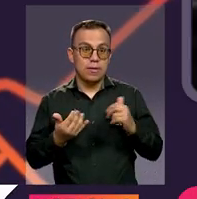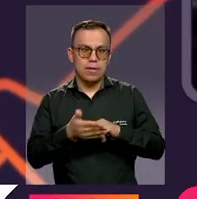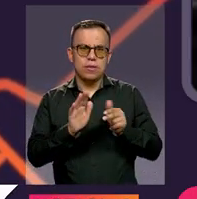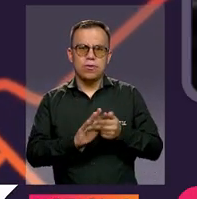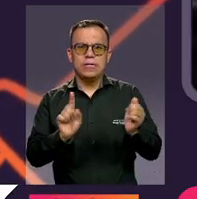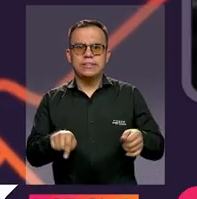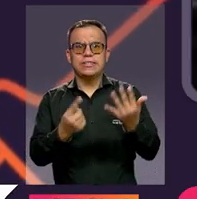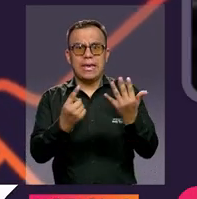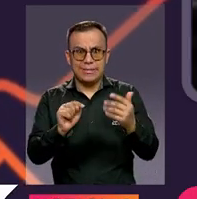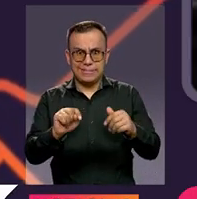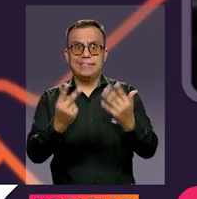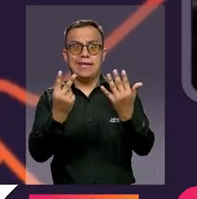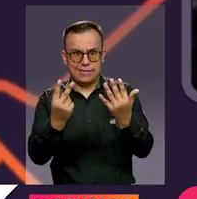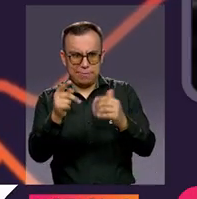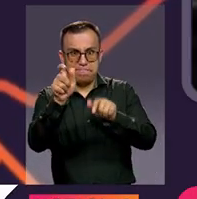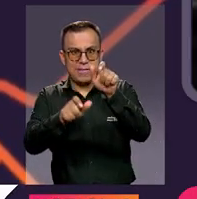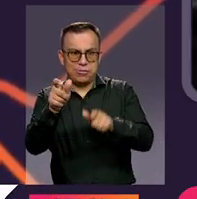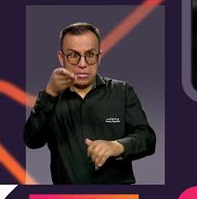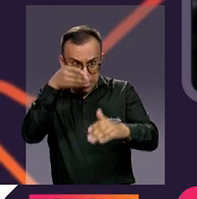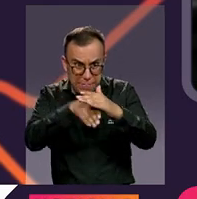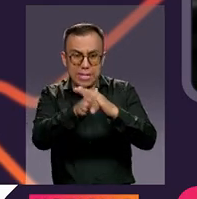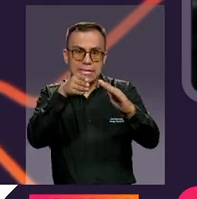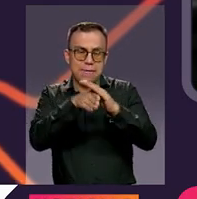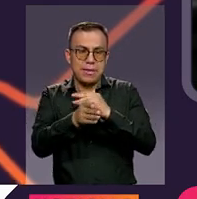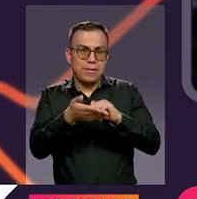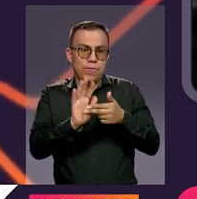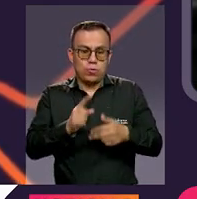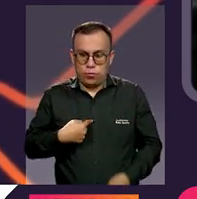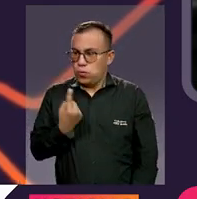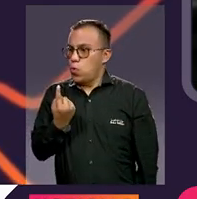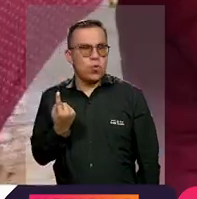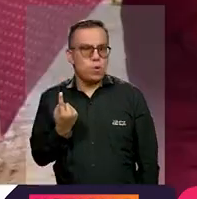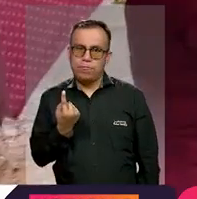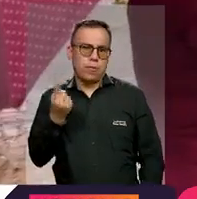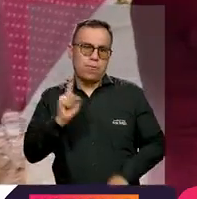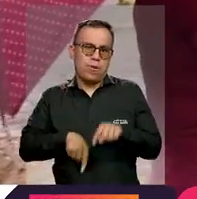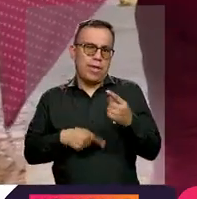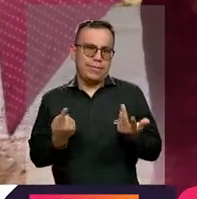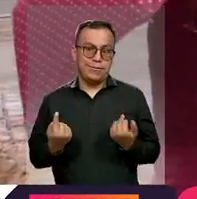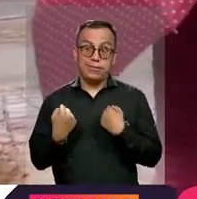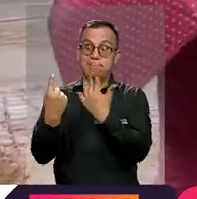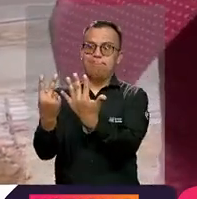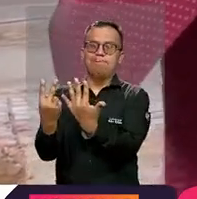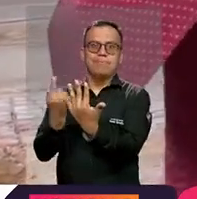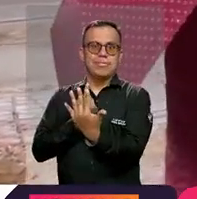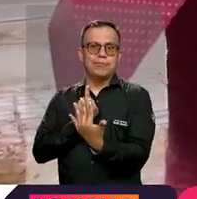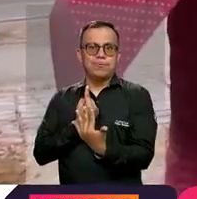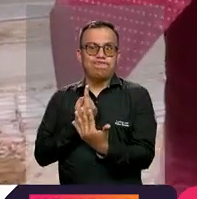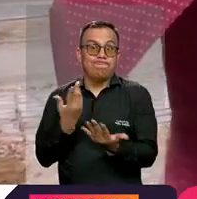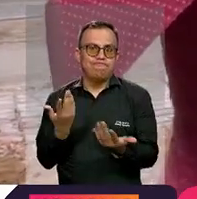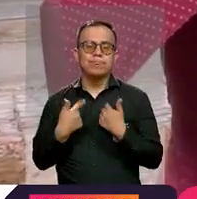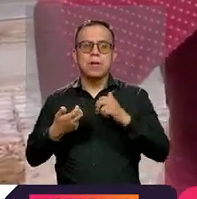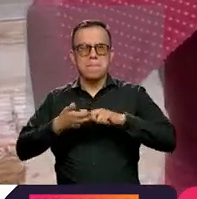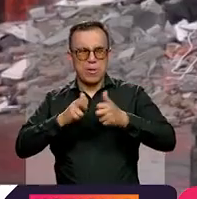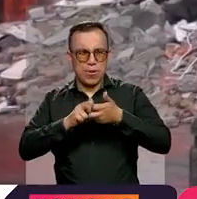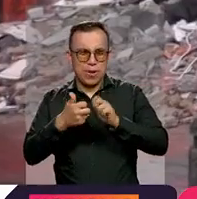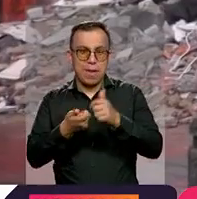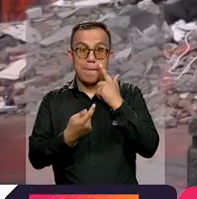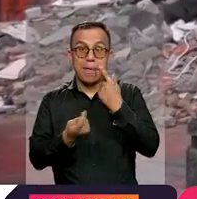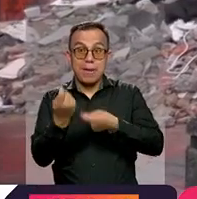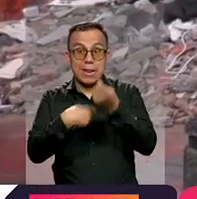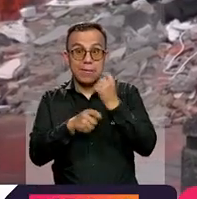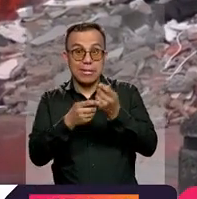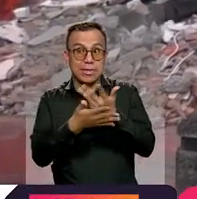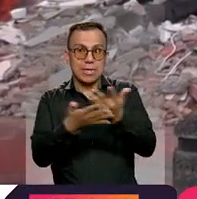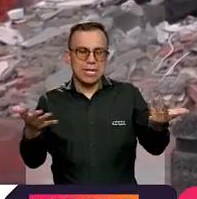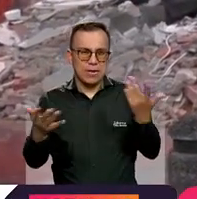meten 6, 7, 8 personas y pues uno solo no les pasa nada. Los vecinos dicen que se han visto en problemas para poder vender sus predios